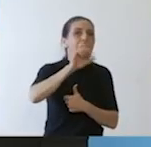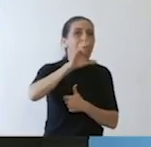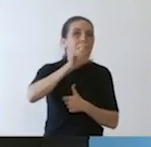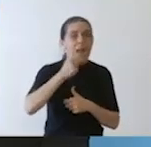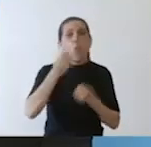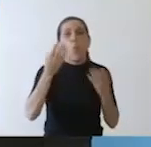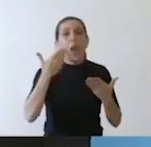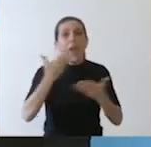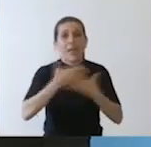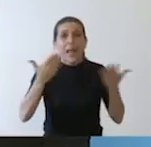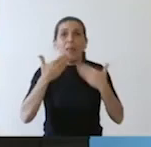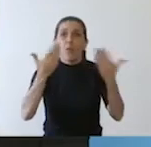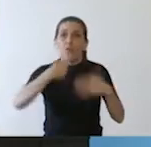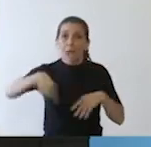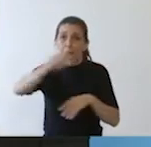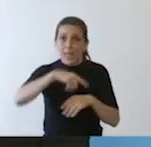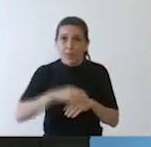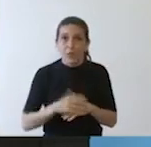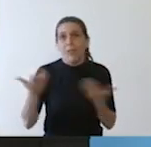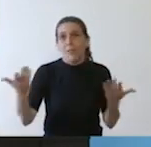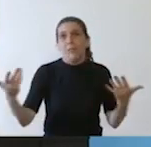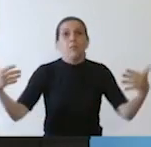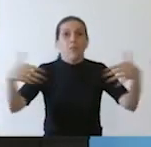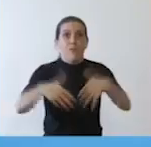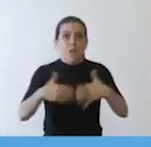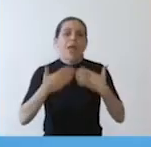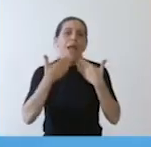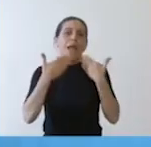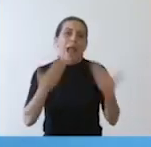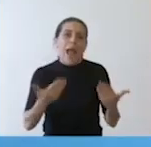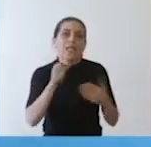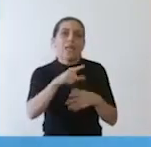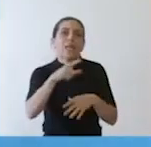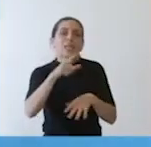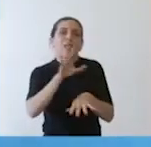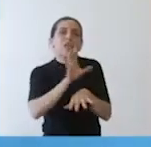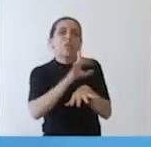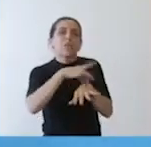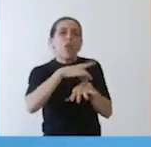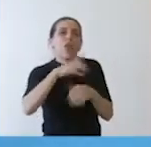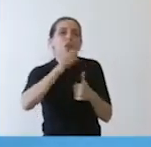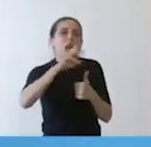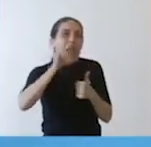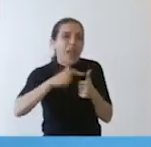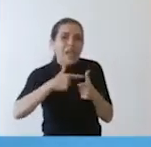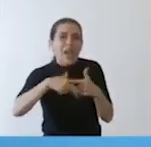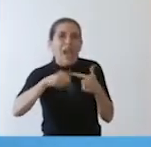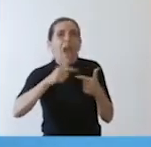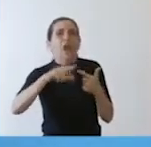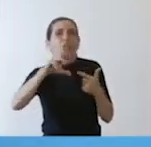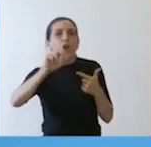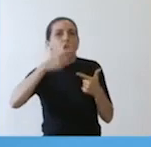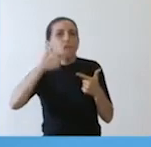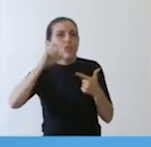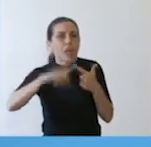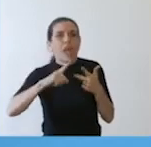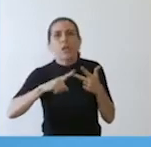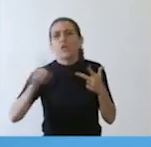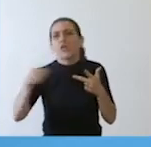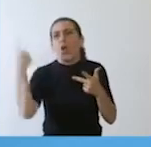Muy buenas tardes, muchísimas gracias por estar. Un agradecimiento a la doctora Roses, al doctor Can y a todos los expertos.